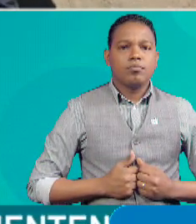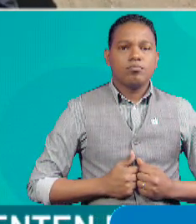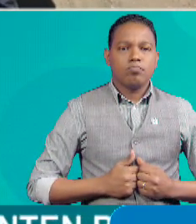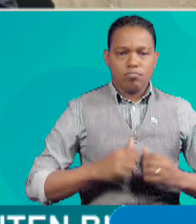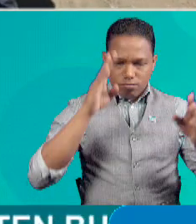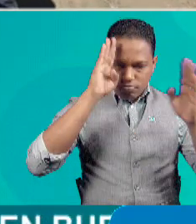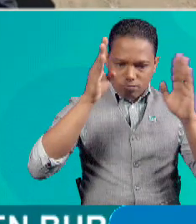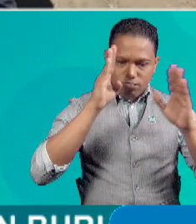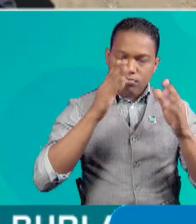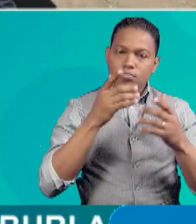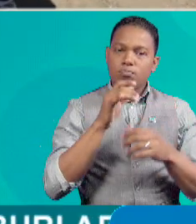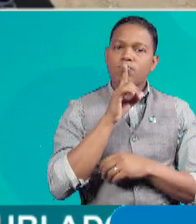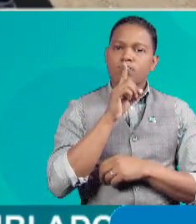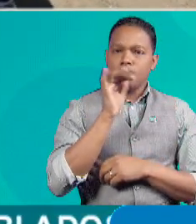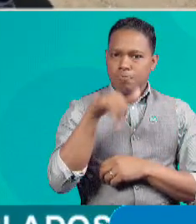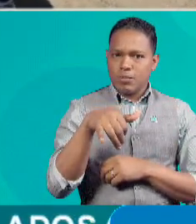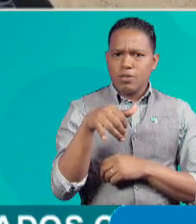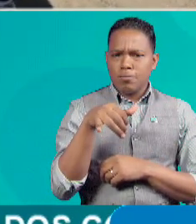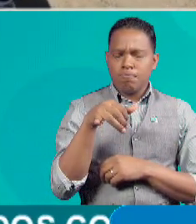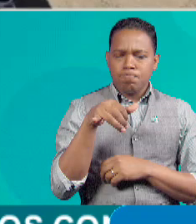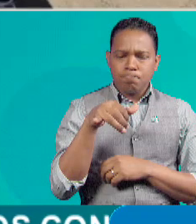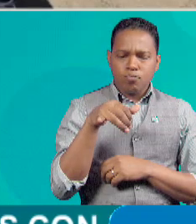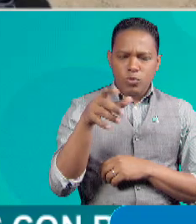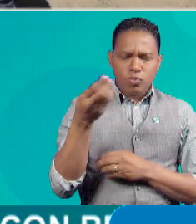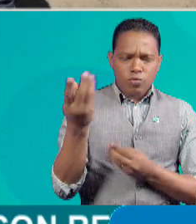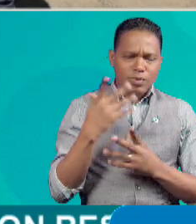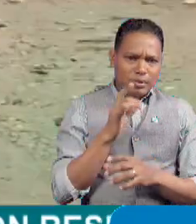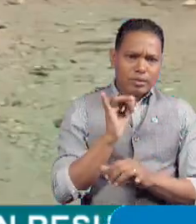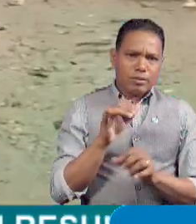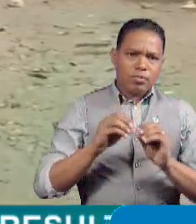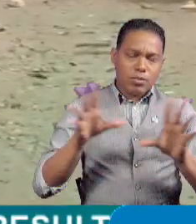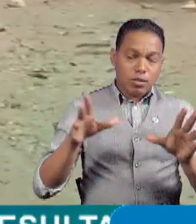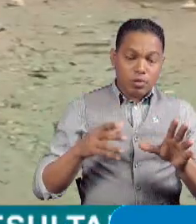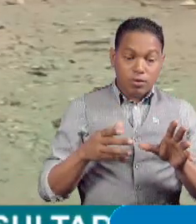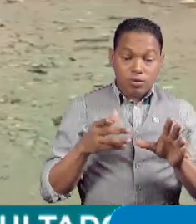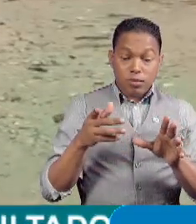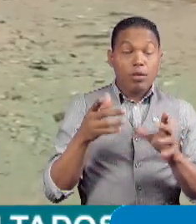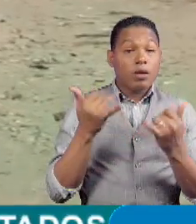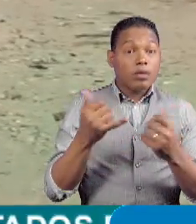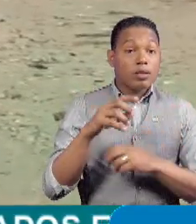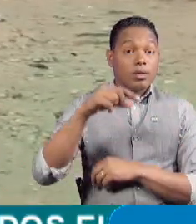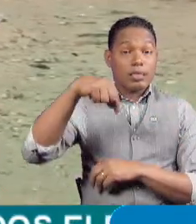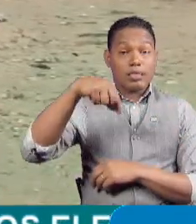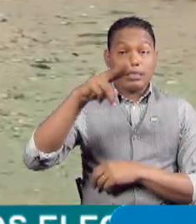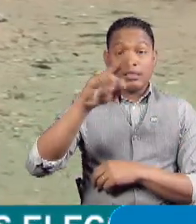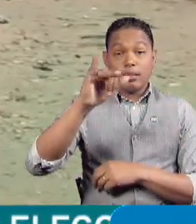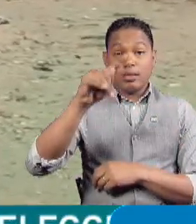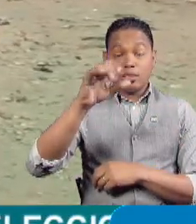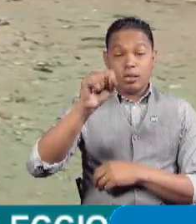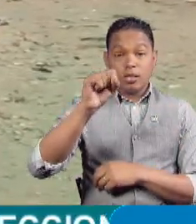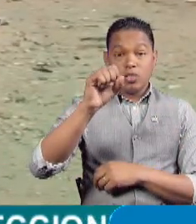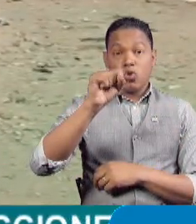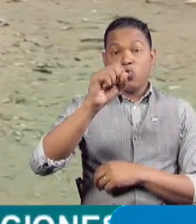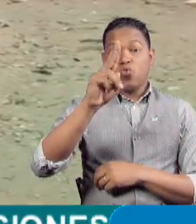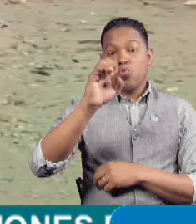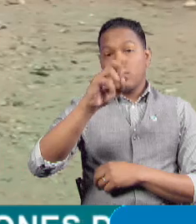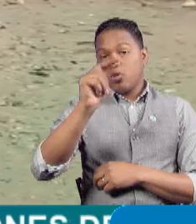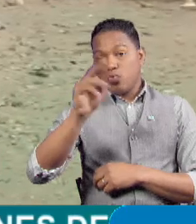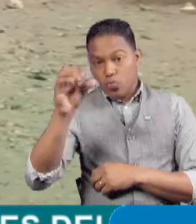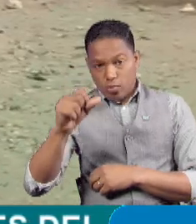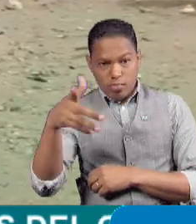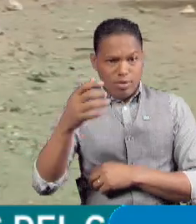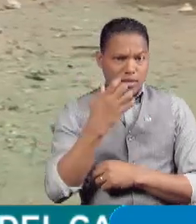Saludos, Alex, así es, tal y como acabas de mencionar, me encuentro en Quitasueños de Haina, en la provincia de San